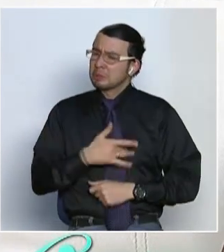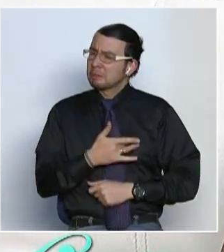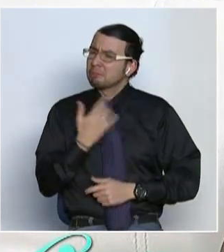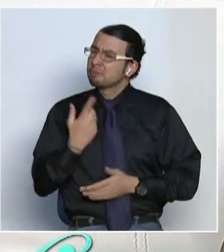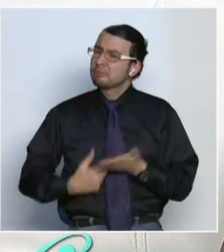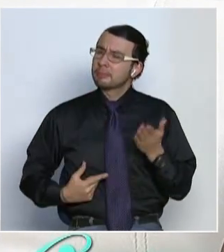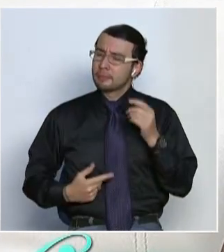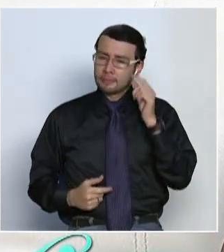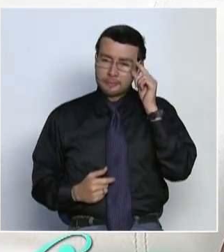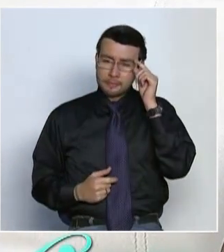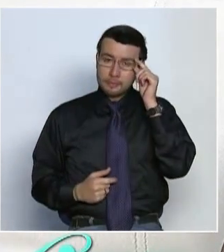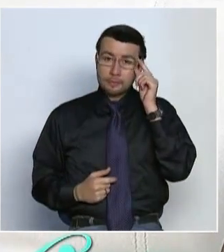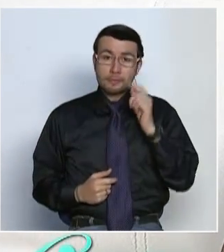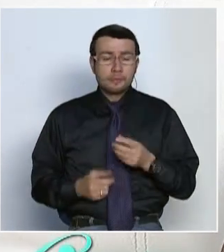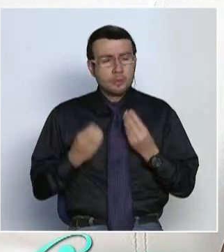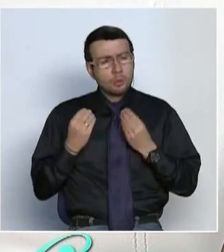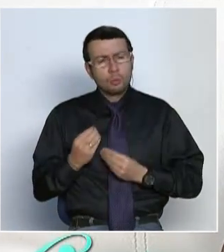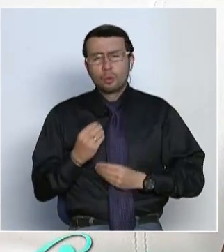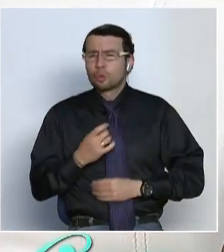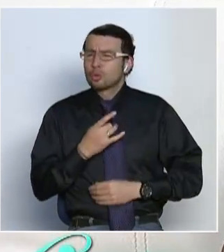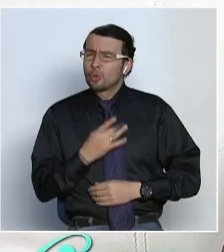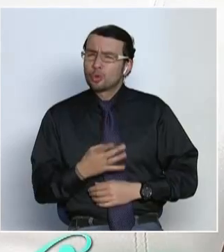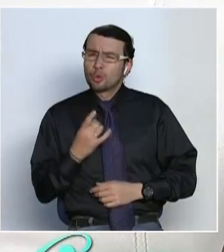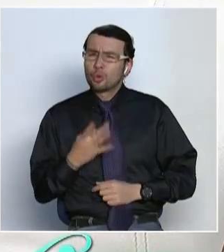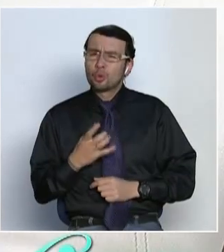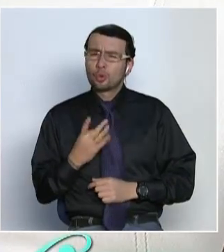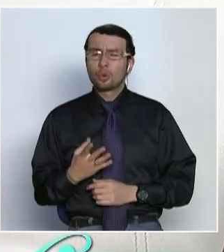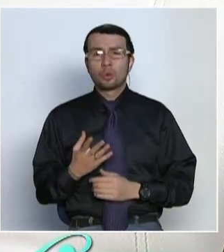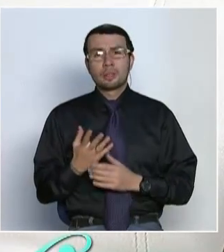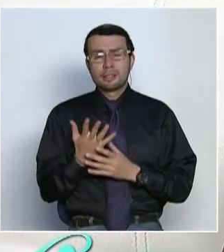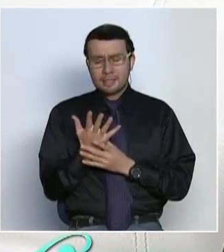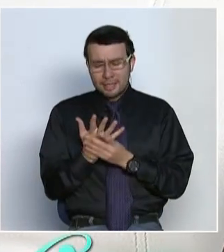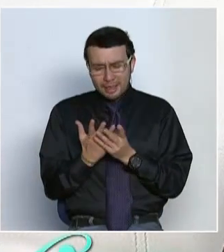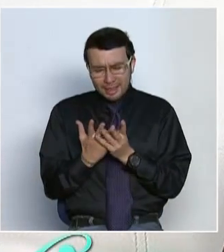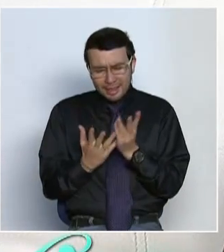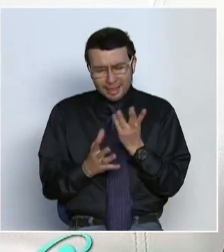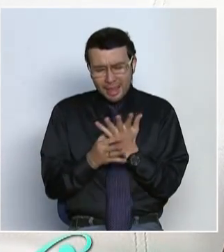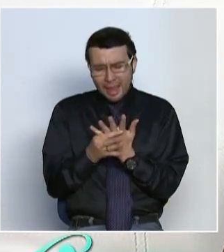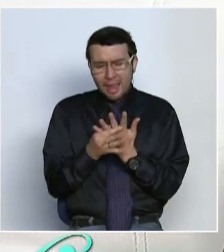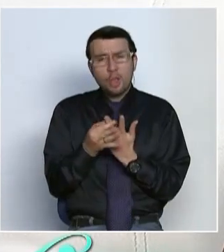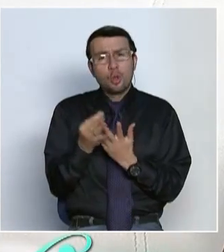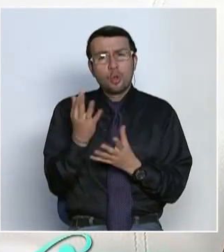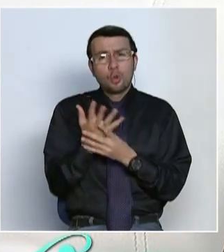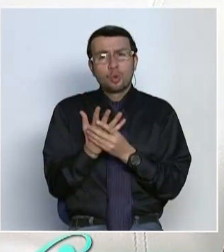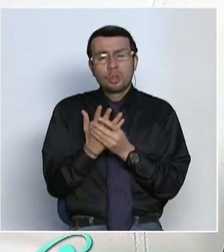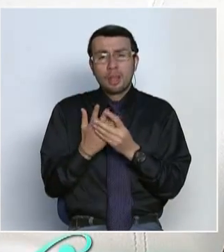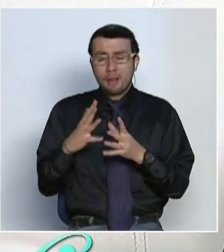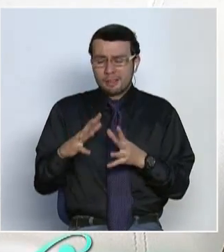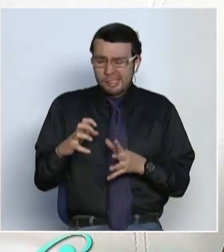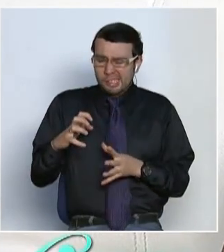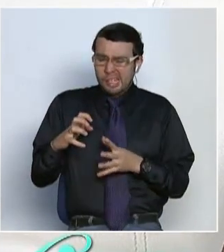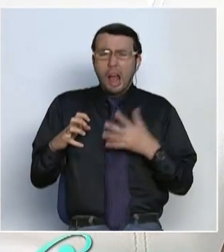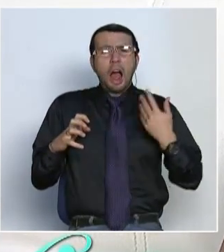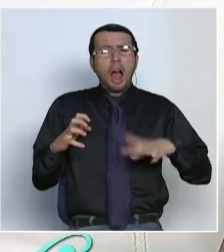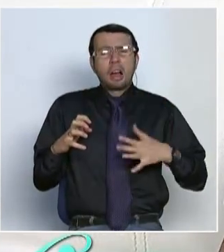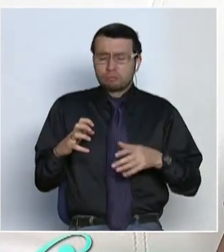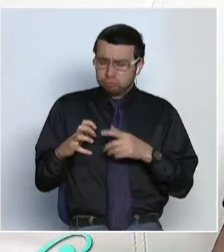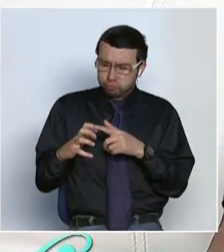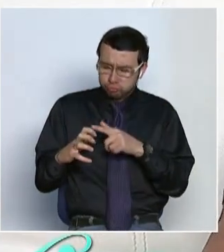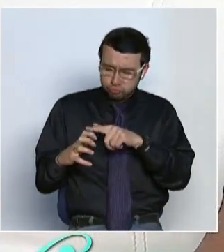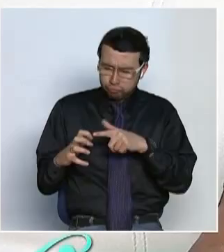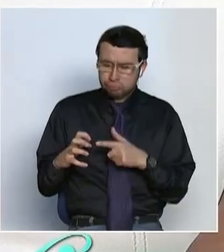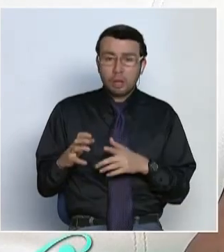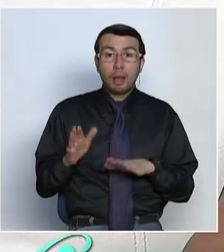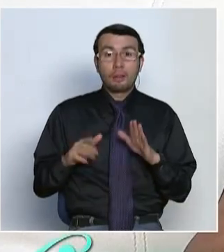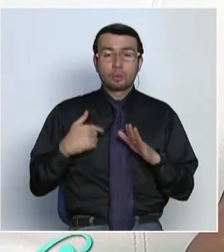sientes? Mucho dolor en los dedos, los dedos se me engatillan.